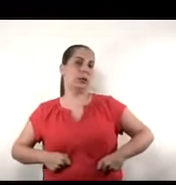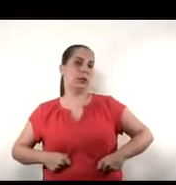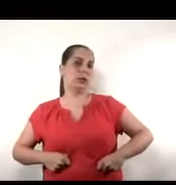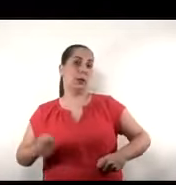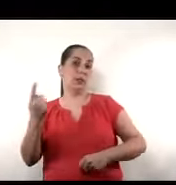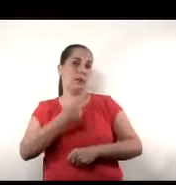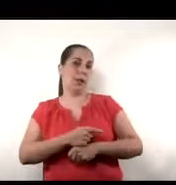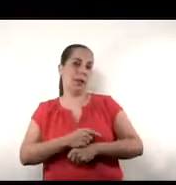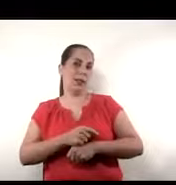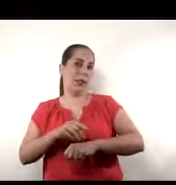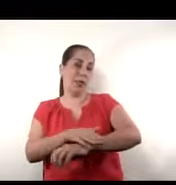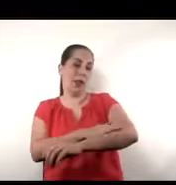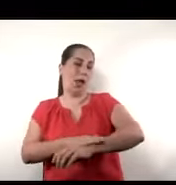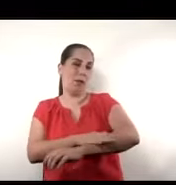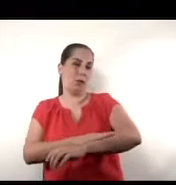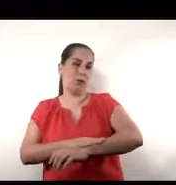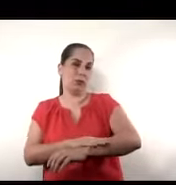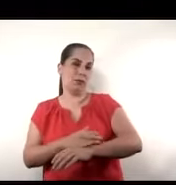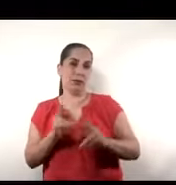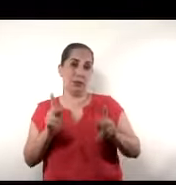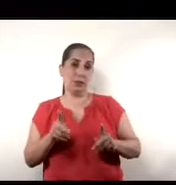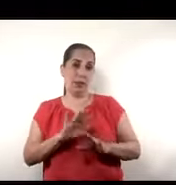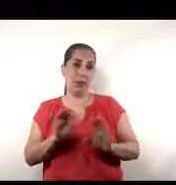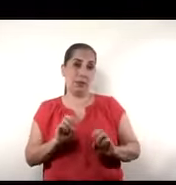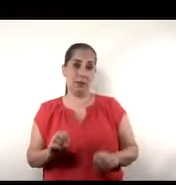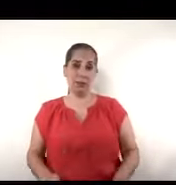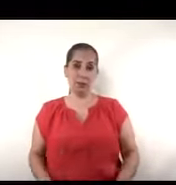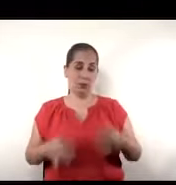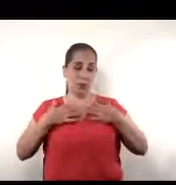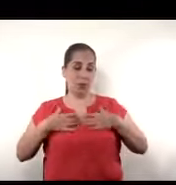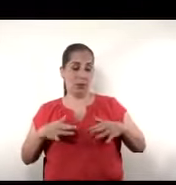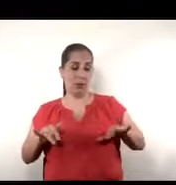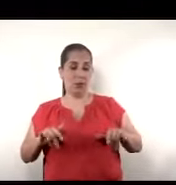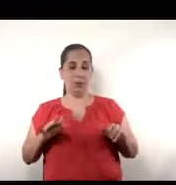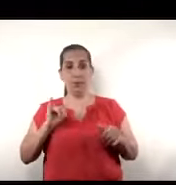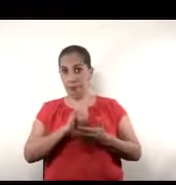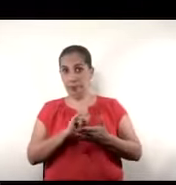del afrocostarricense. Una camisa alusiva. Para eso,